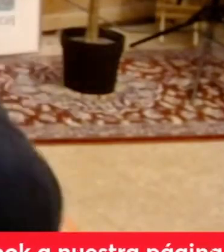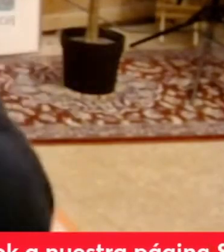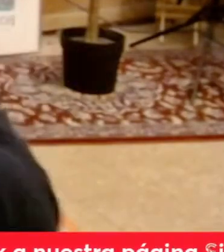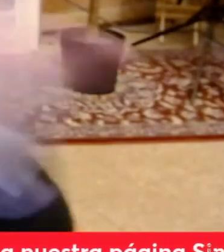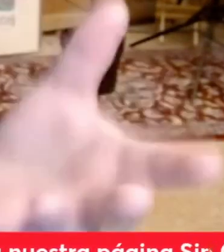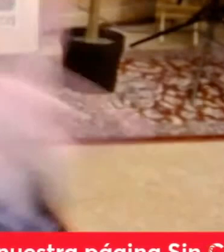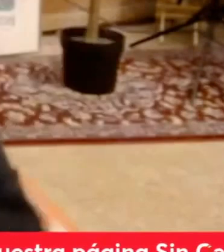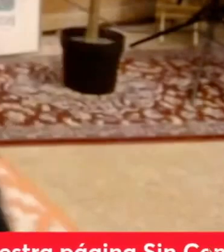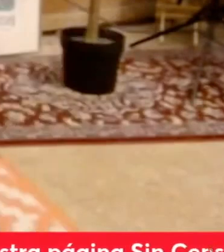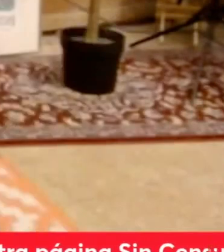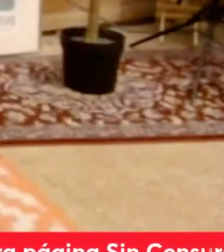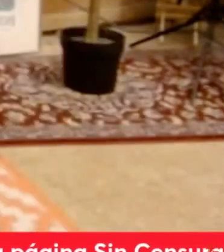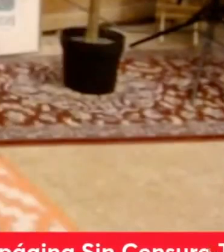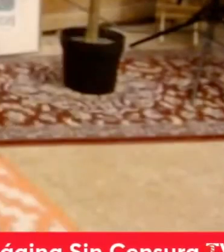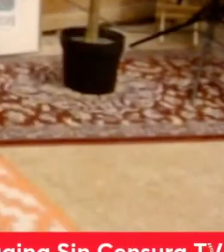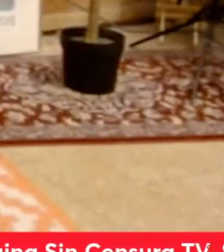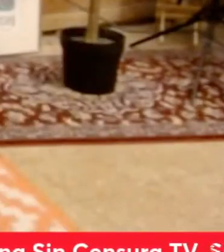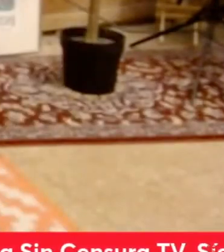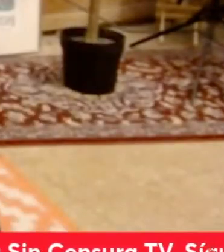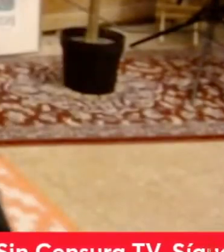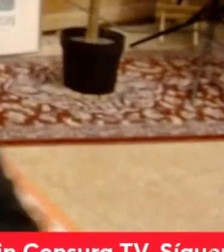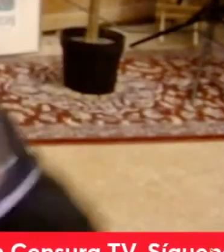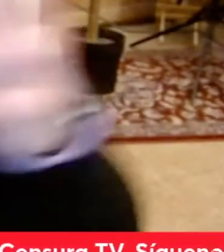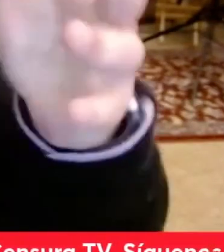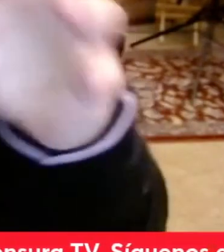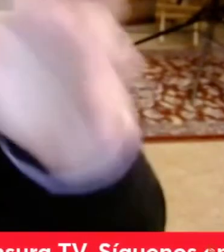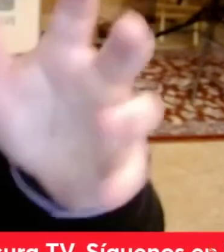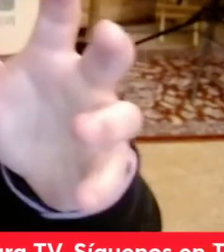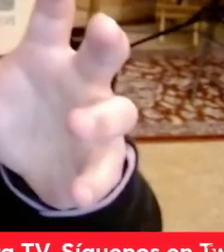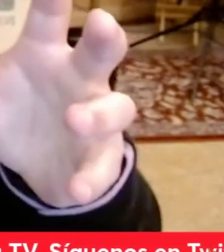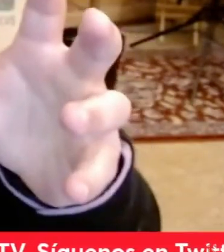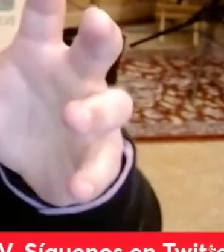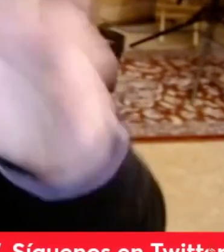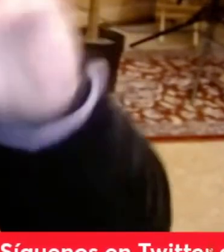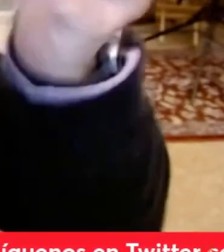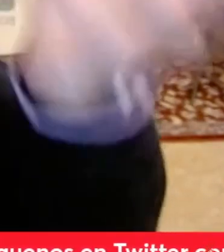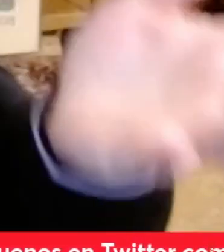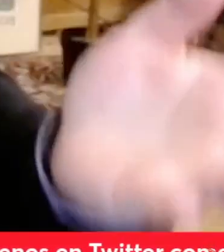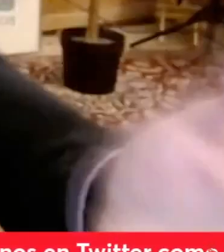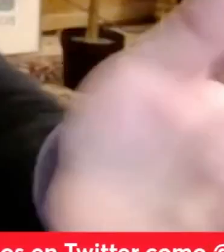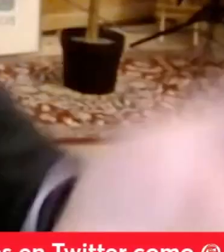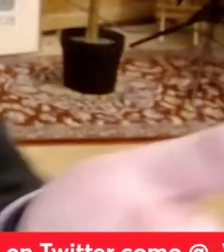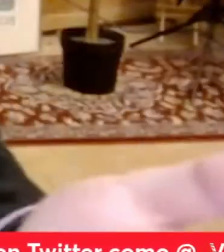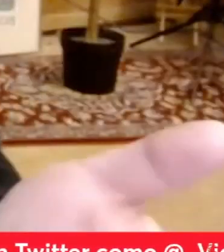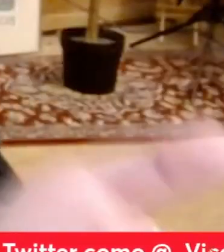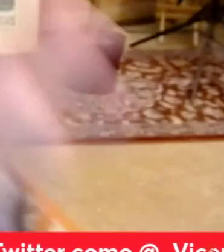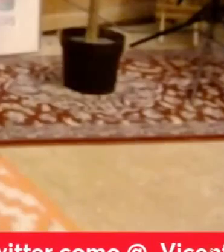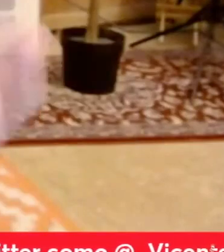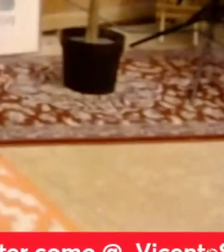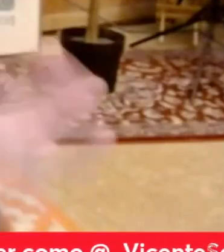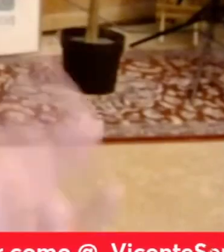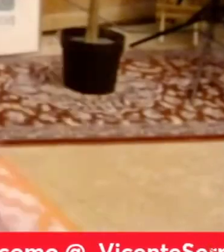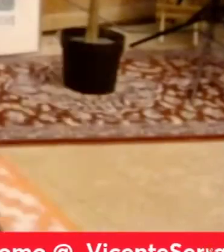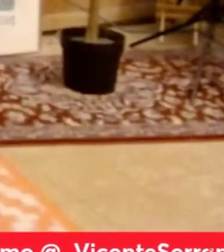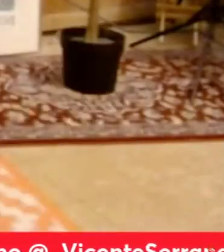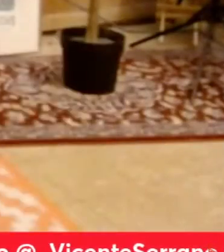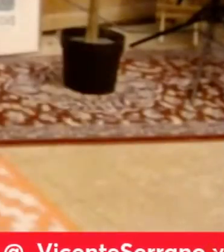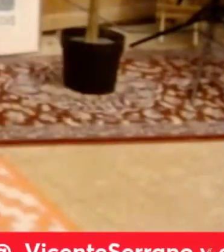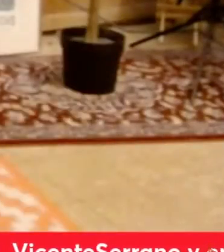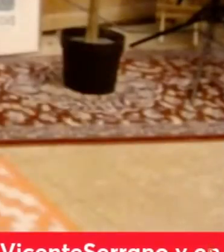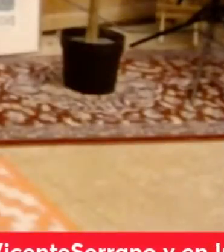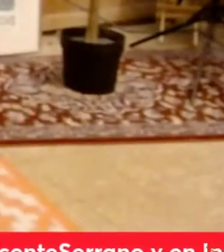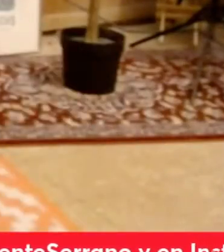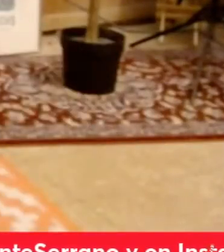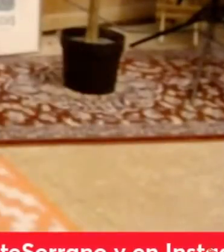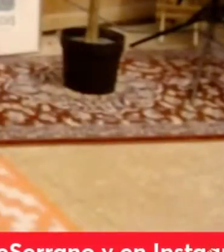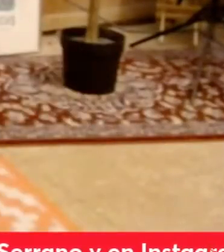dado cuenta que usted nos pide en el chat seguir escuchando este discurso, aquí se lo vamos a poner con mucho gusto, viene a colación de la nota infame de Antonio